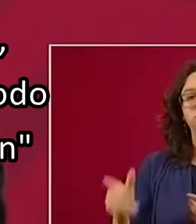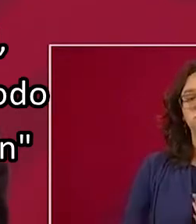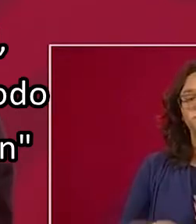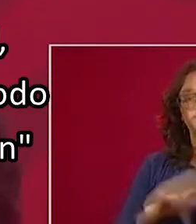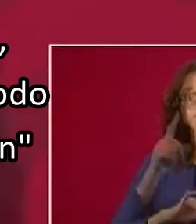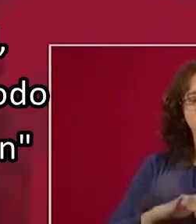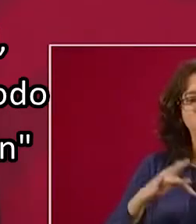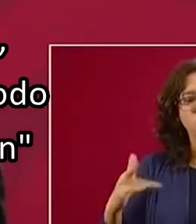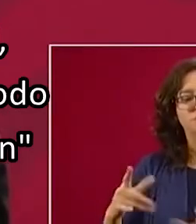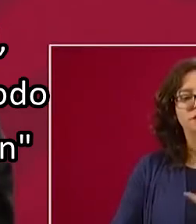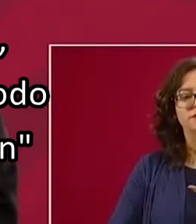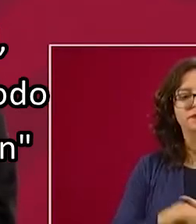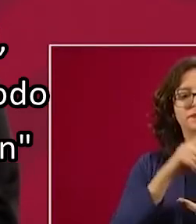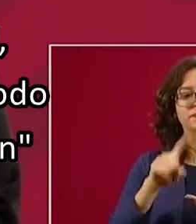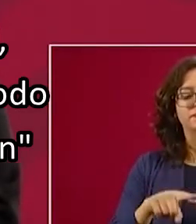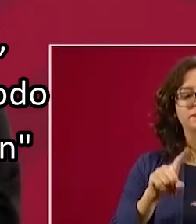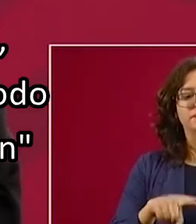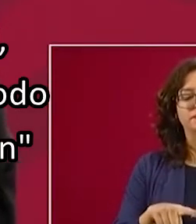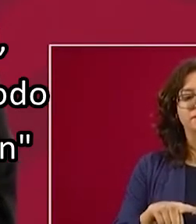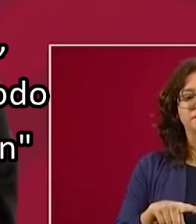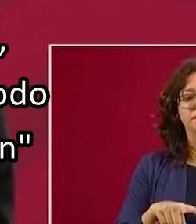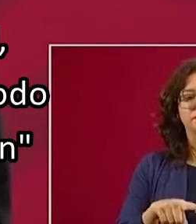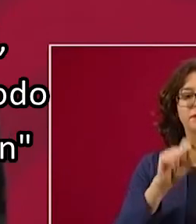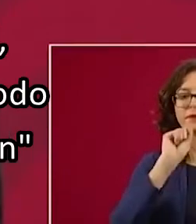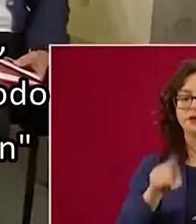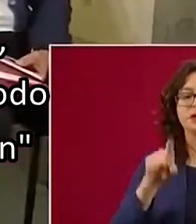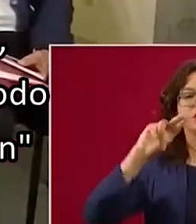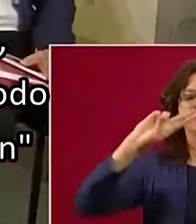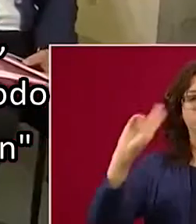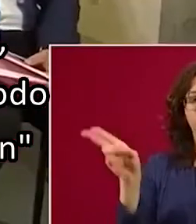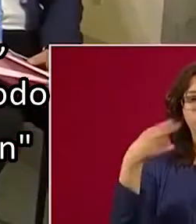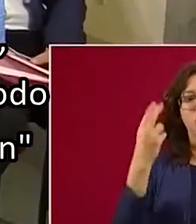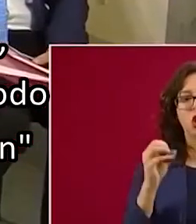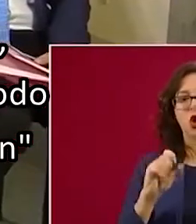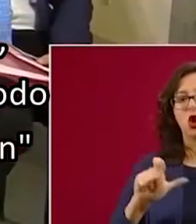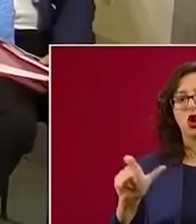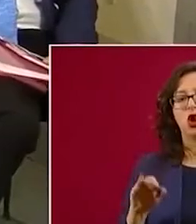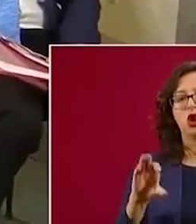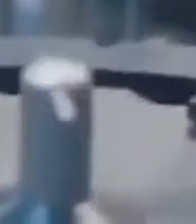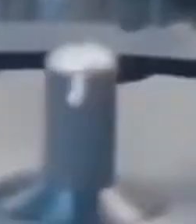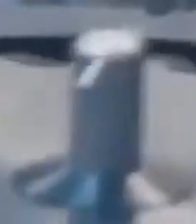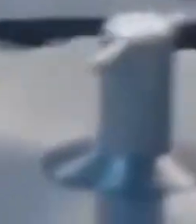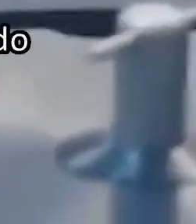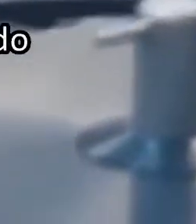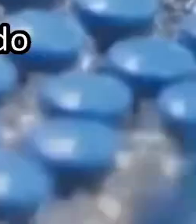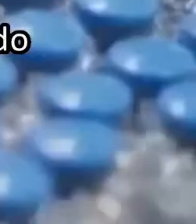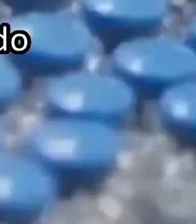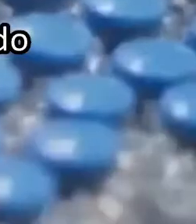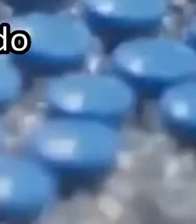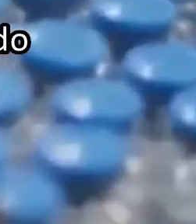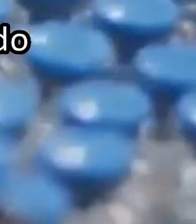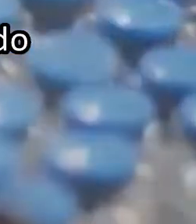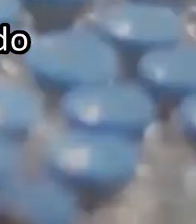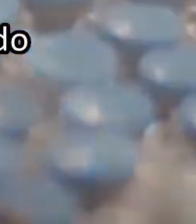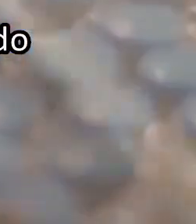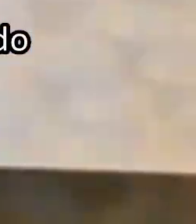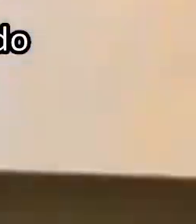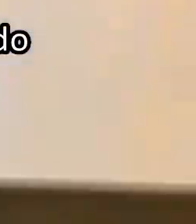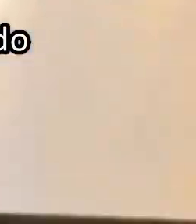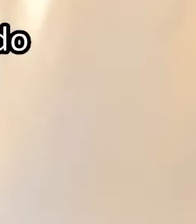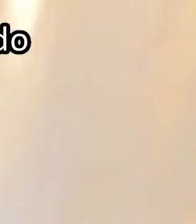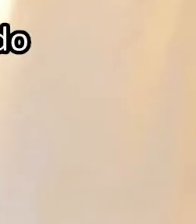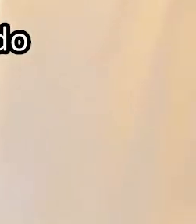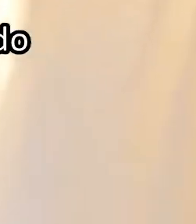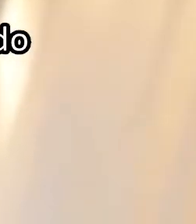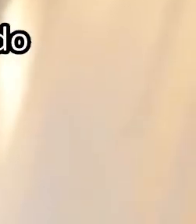los resultados. Si todo sale bien, el primer trimestre del 2021 iniciaría la distribución. En caso de ser